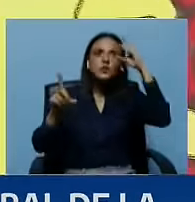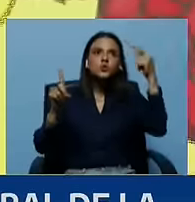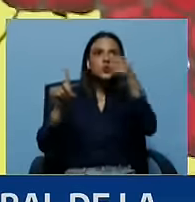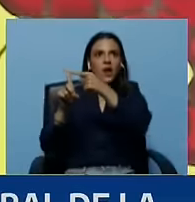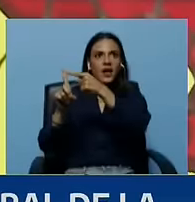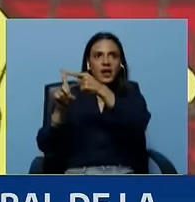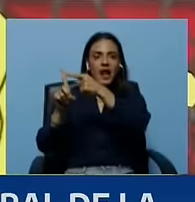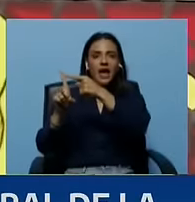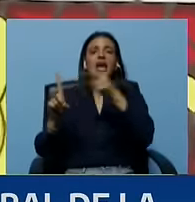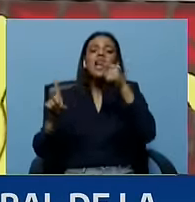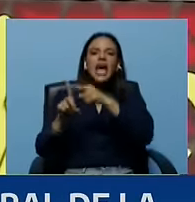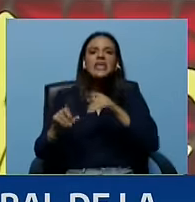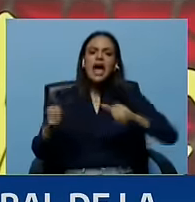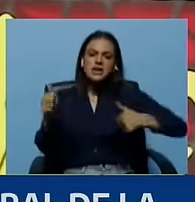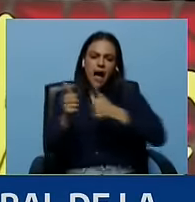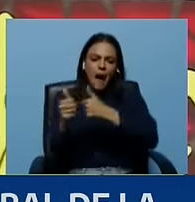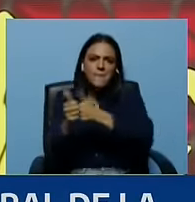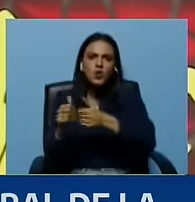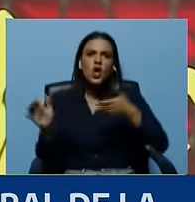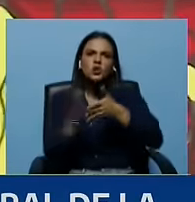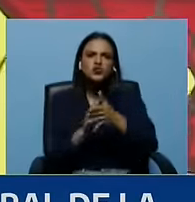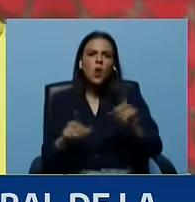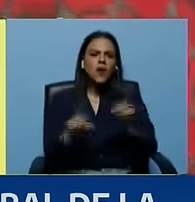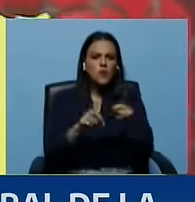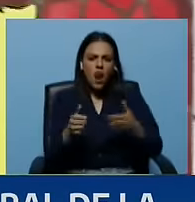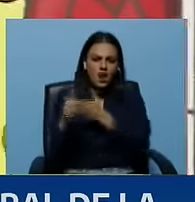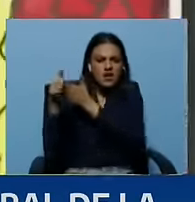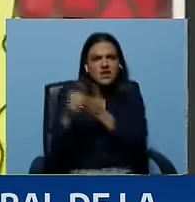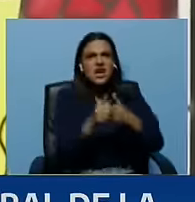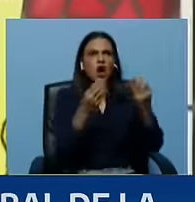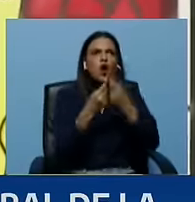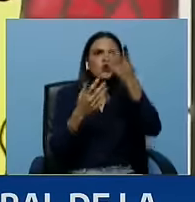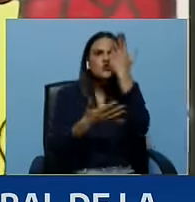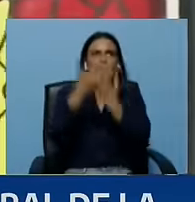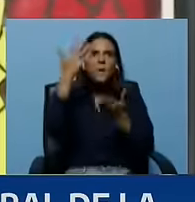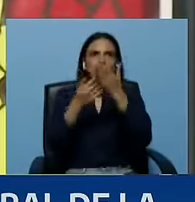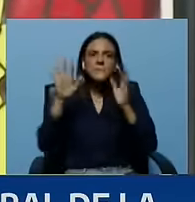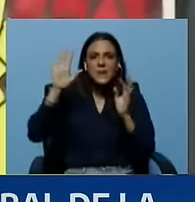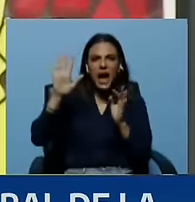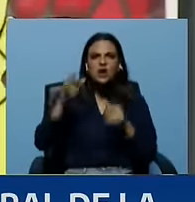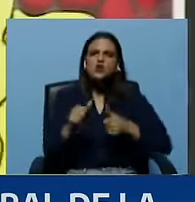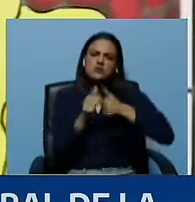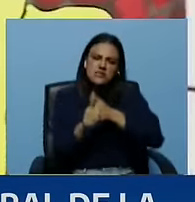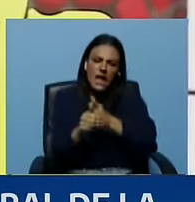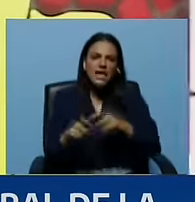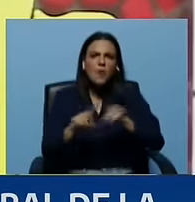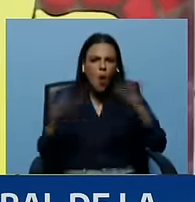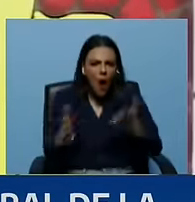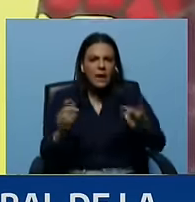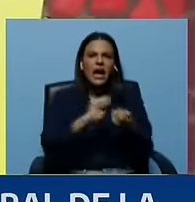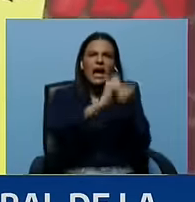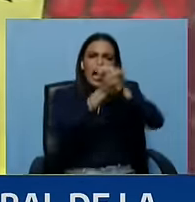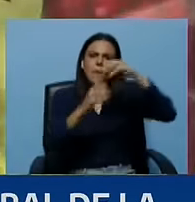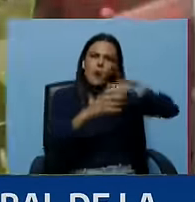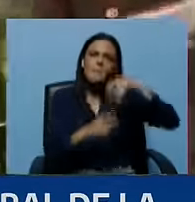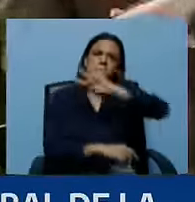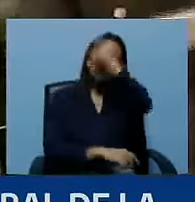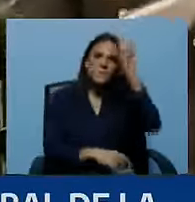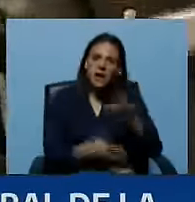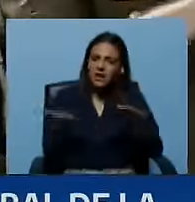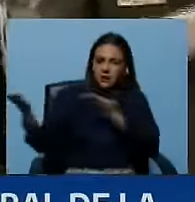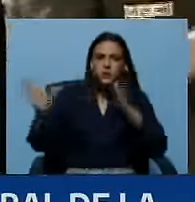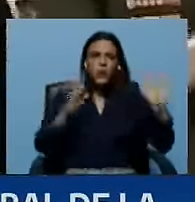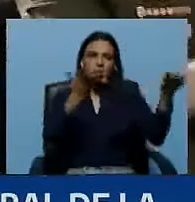revolucionario, acelerando, con su mano biónica, acelerando los cambios y transformaciones.